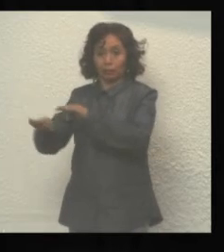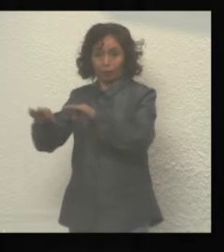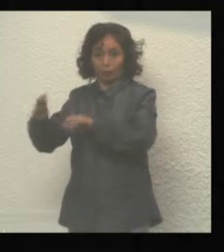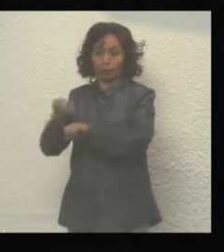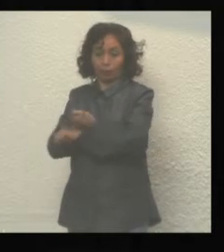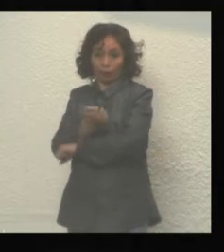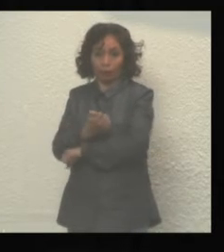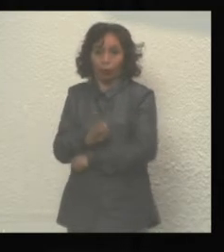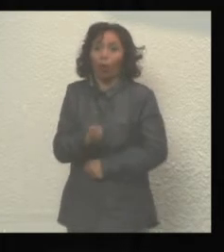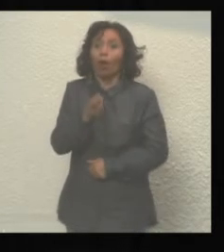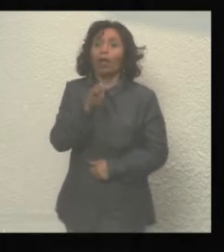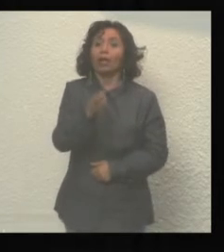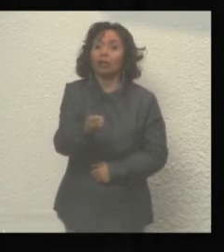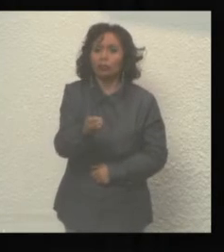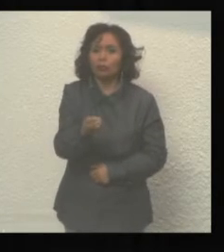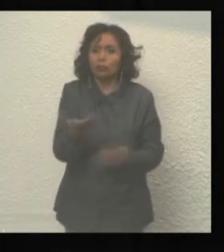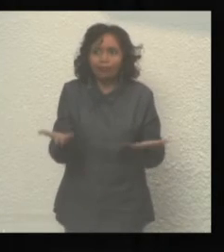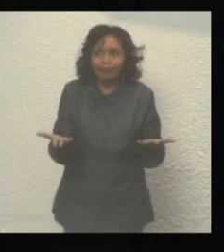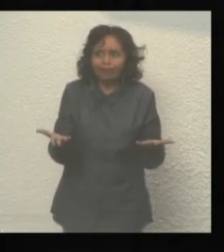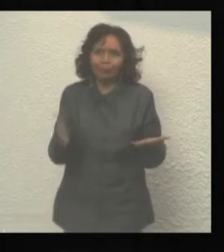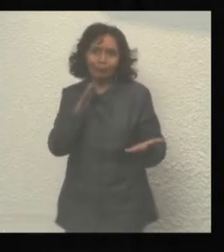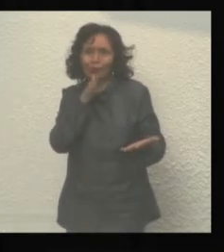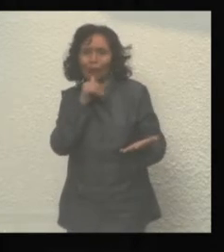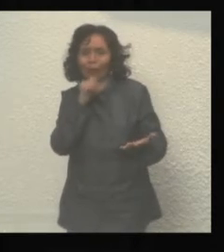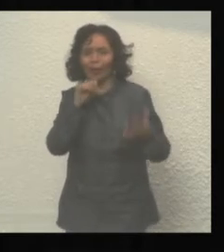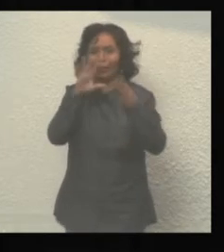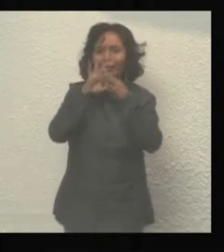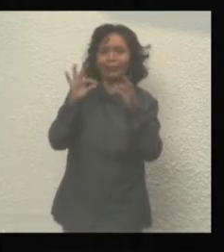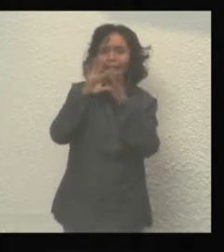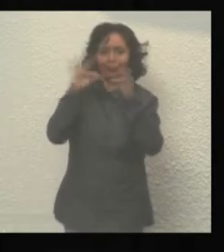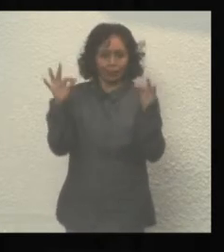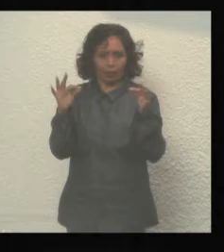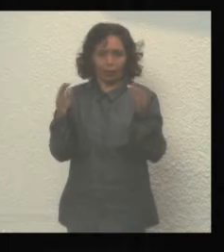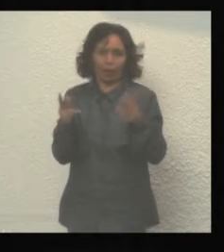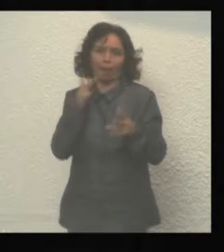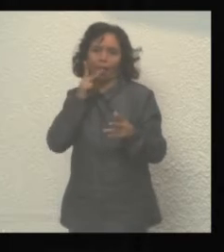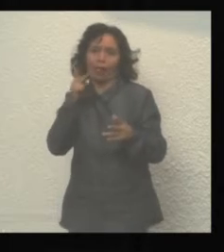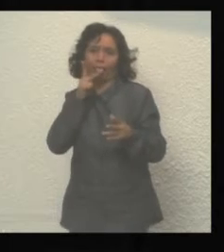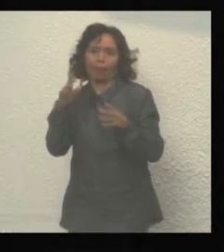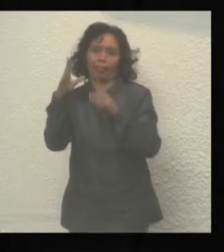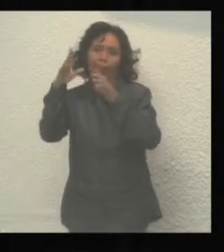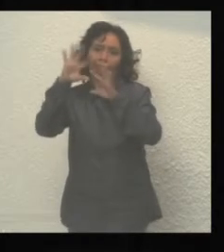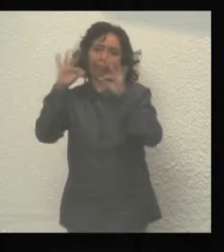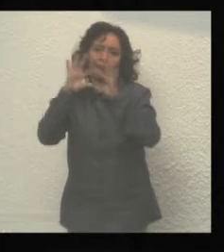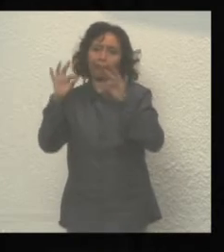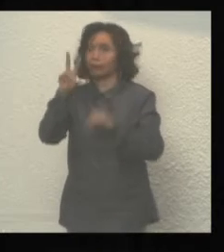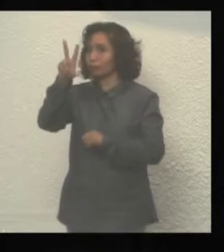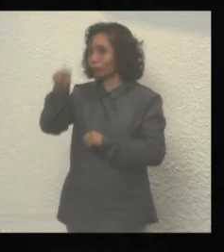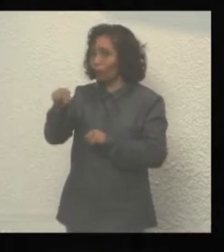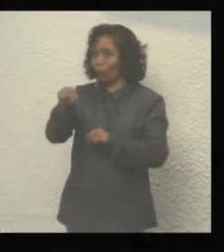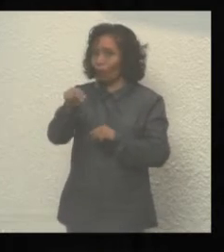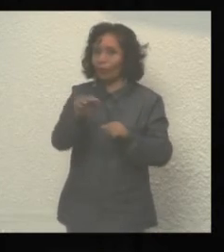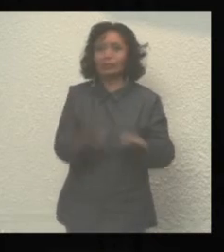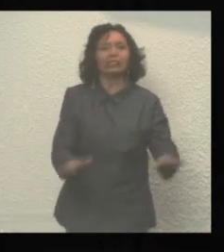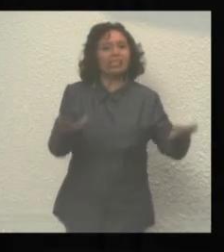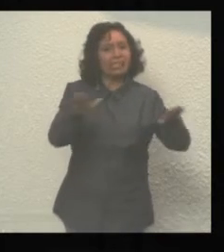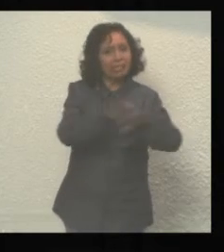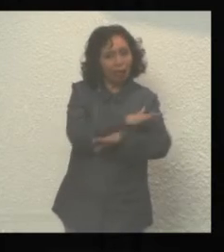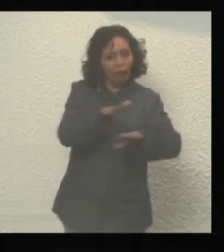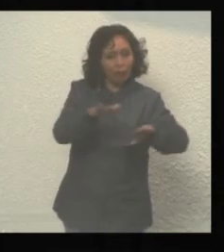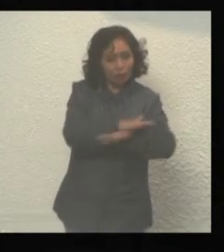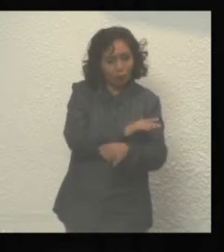Esto quizá no se explique con palabras, sino con reformas y estilos de conducción que son de carácter